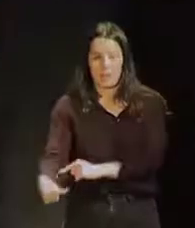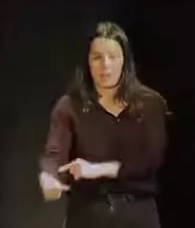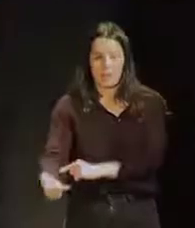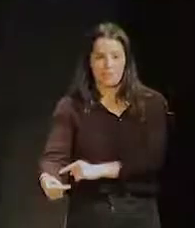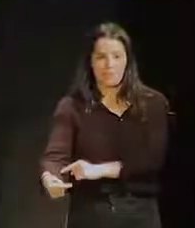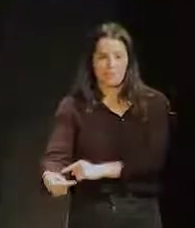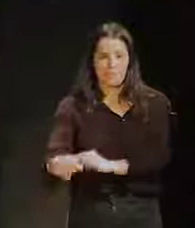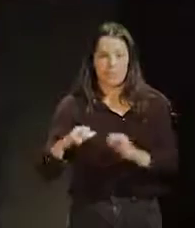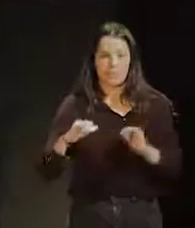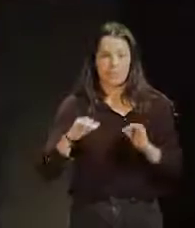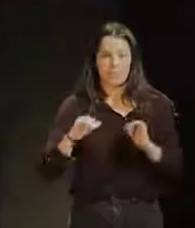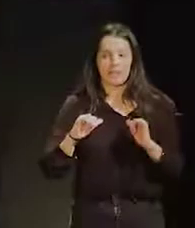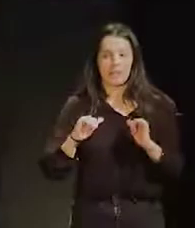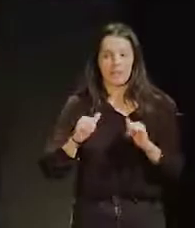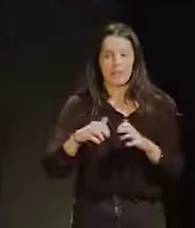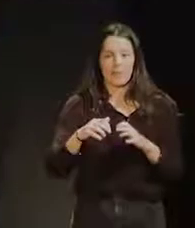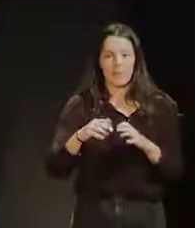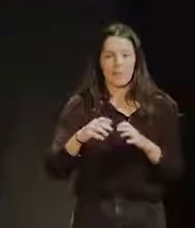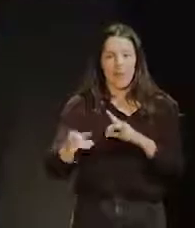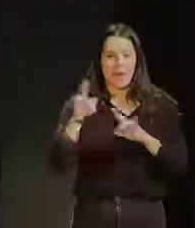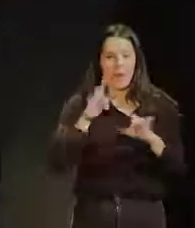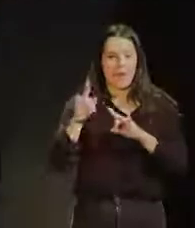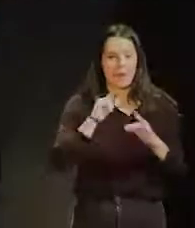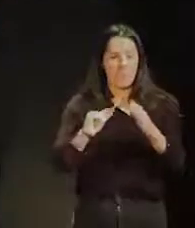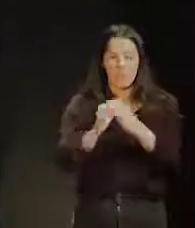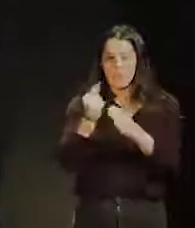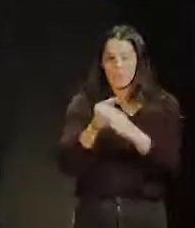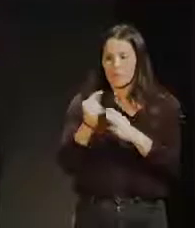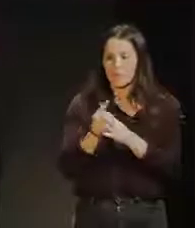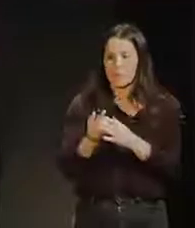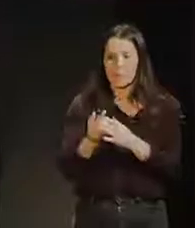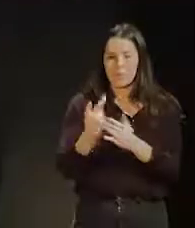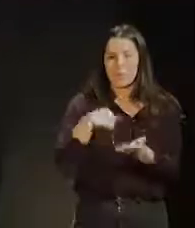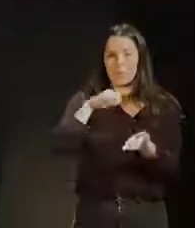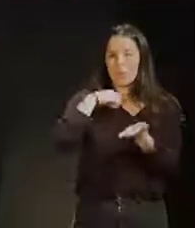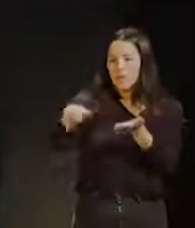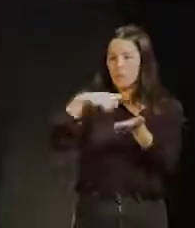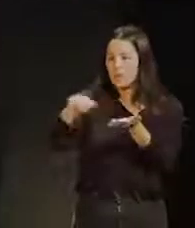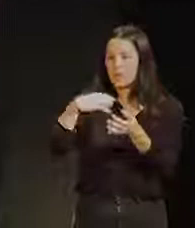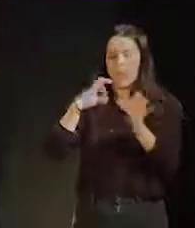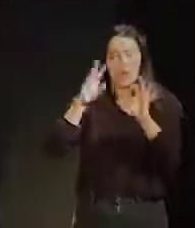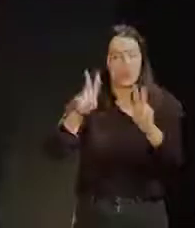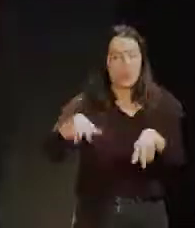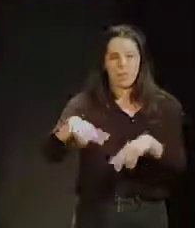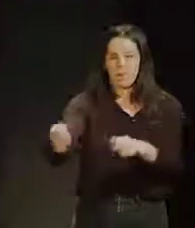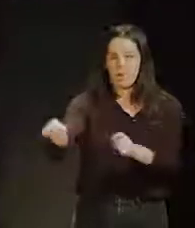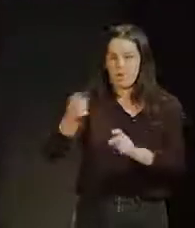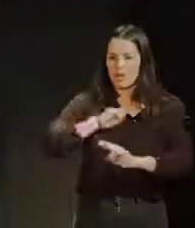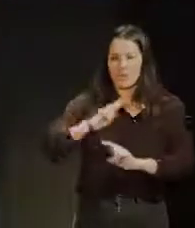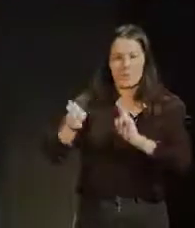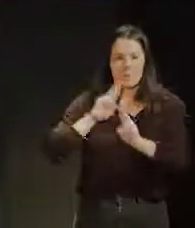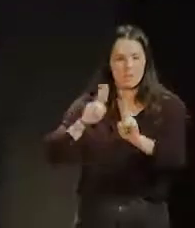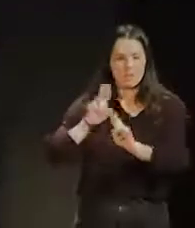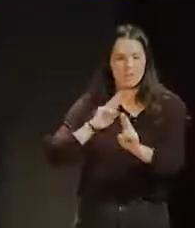el día siguiente han empezado a telefonarme productores que por toda la vida yo he escrito a ellos, ellos nunca. El día siguiente me han telefonado, oye,